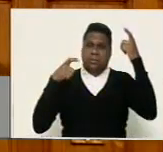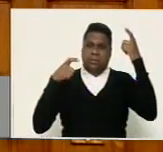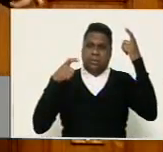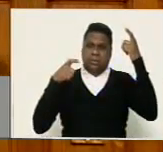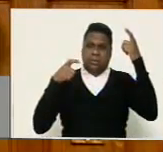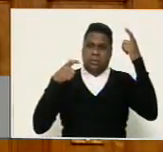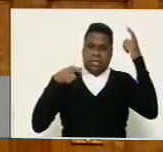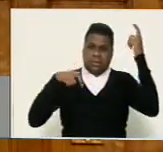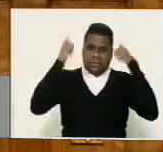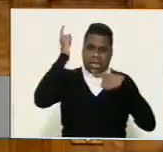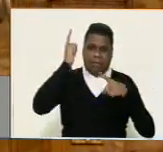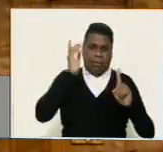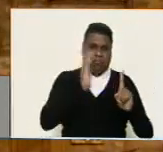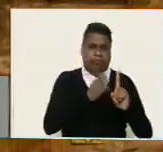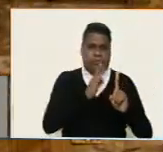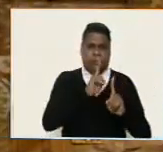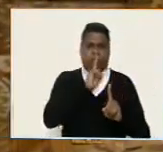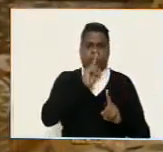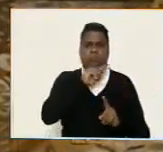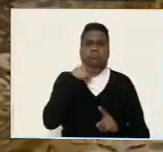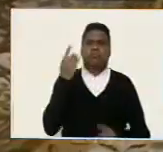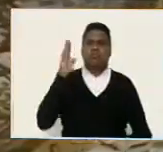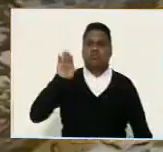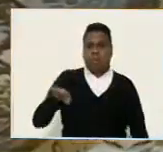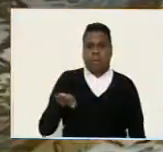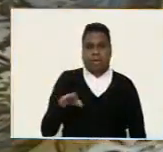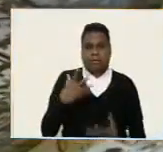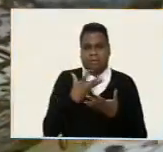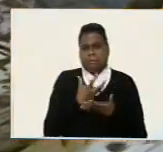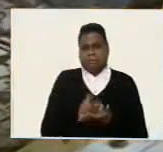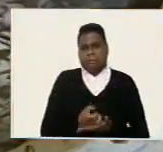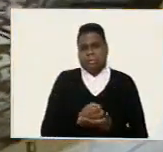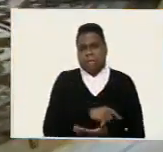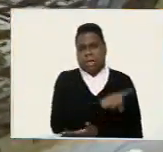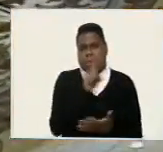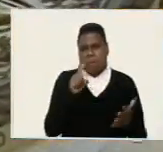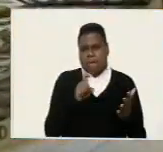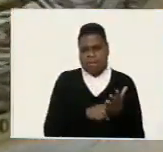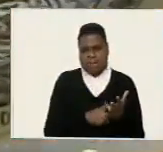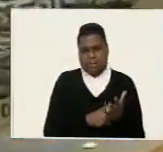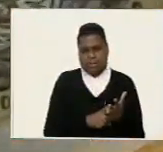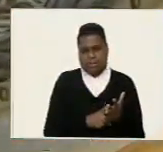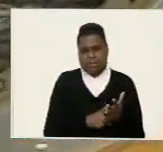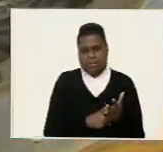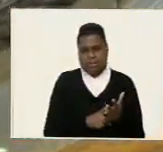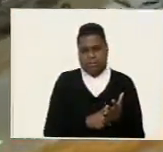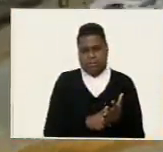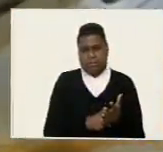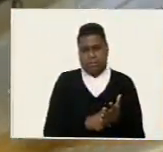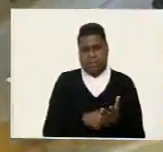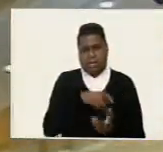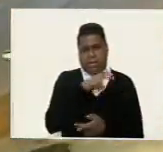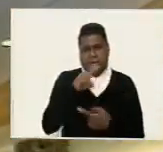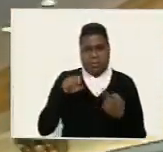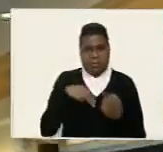van a secar si se siguen metiendo con nuestra revolución, con Venezuela, con Maduro y con Chávez.